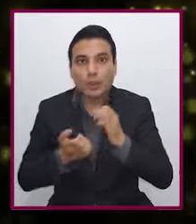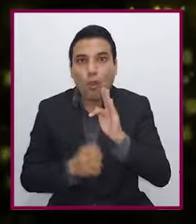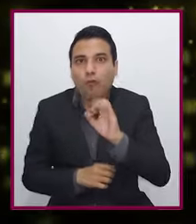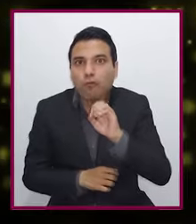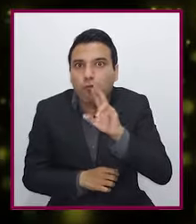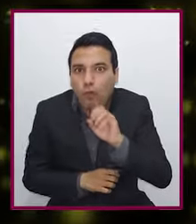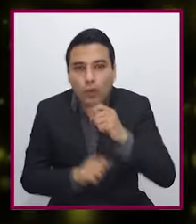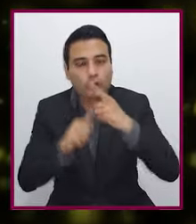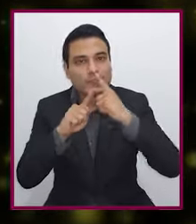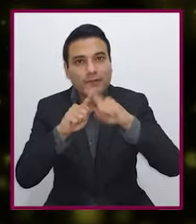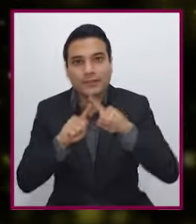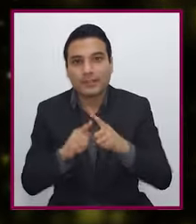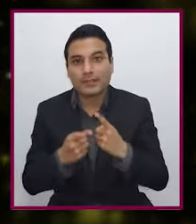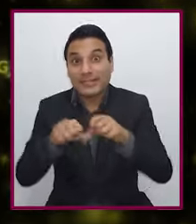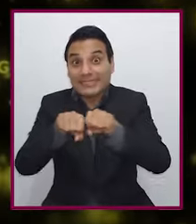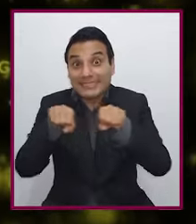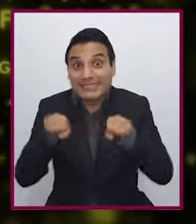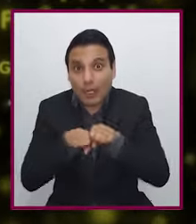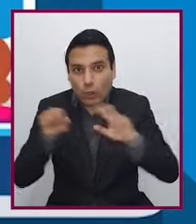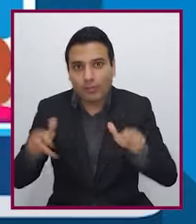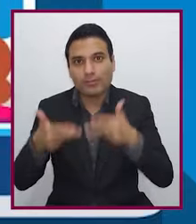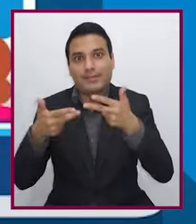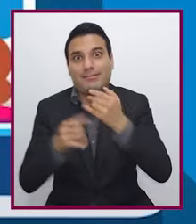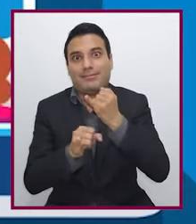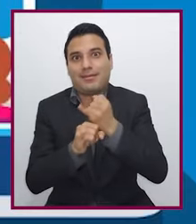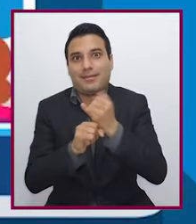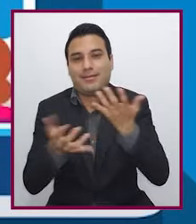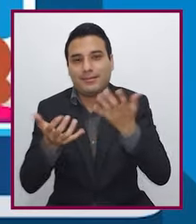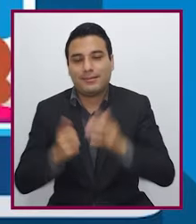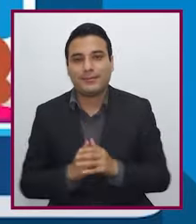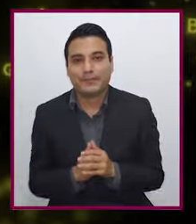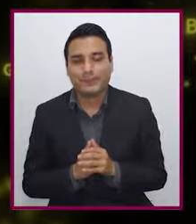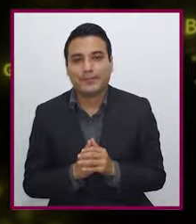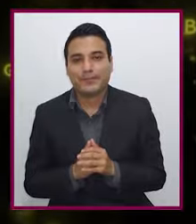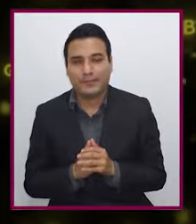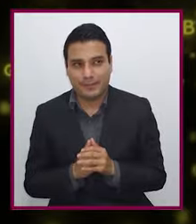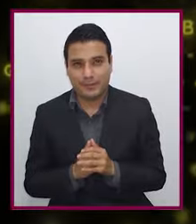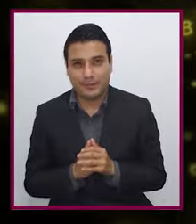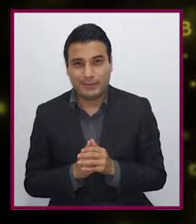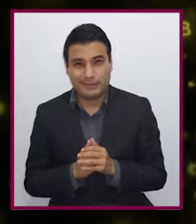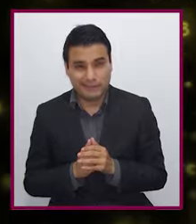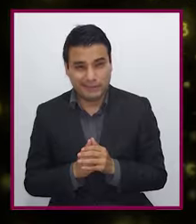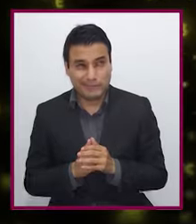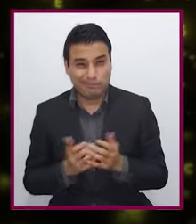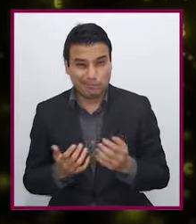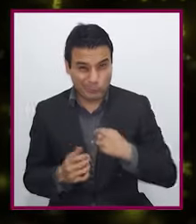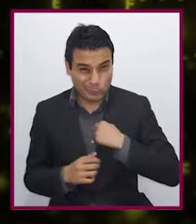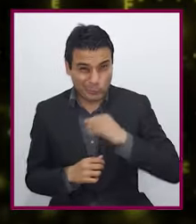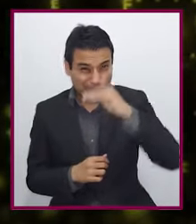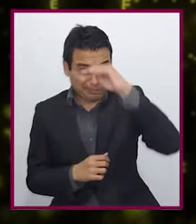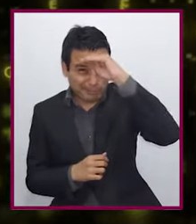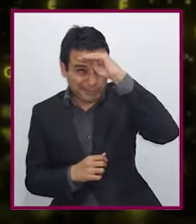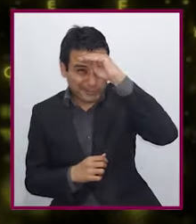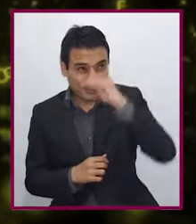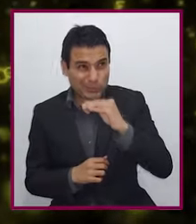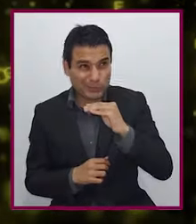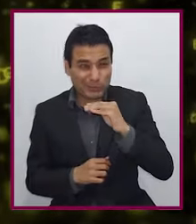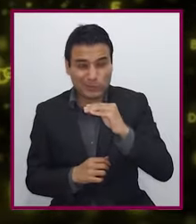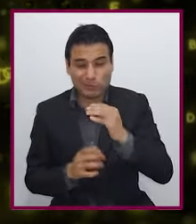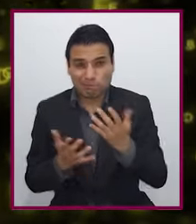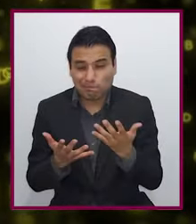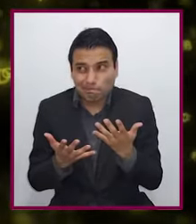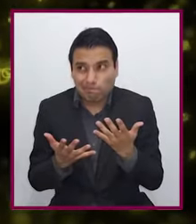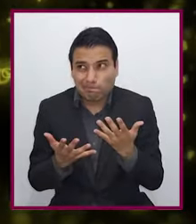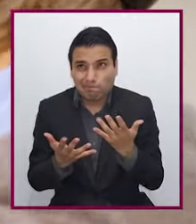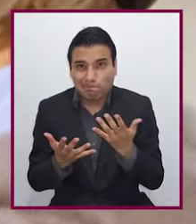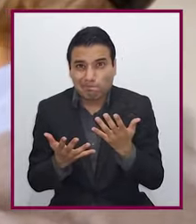hacer ejercicios, para hacer foros, etcétera. Un salón virtual. Pues yo creo que no, que la edad no es un factor determinante. Creo